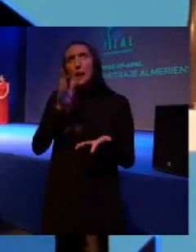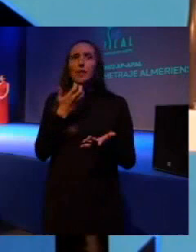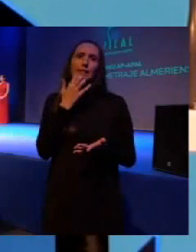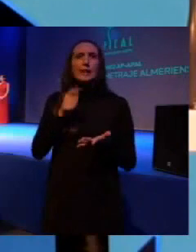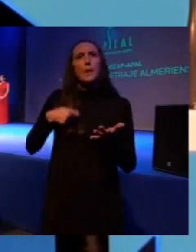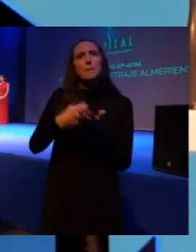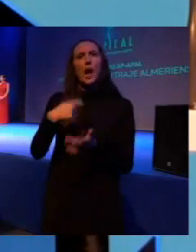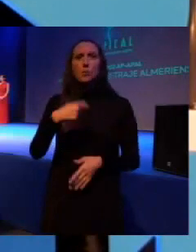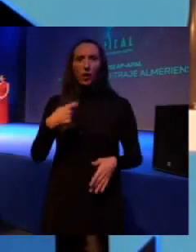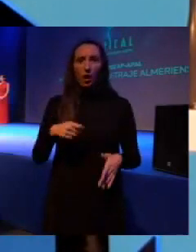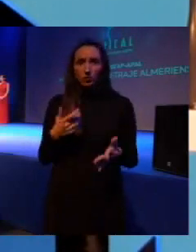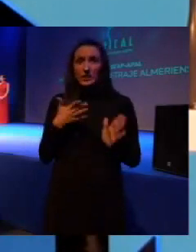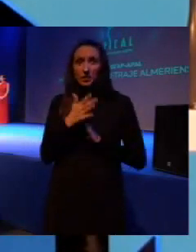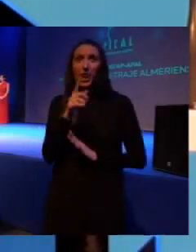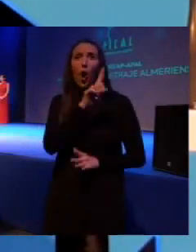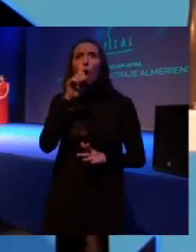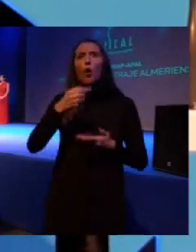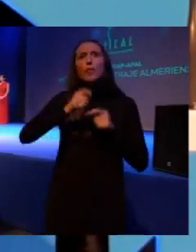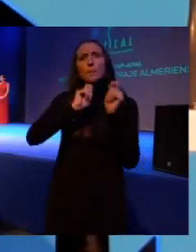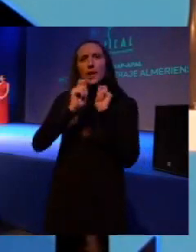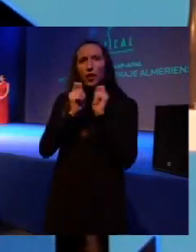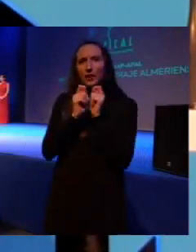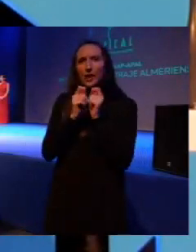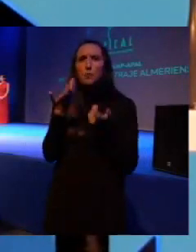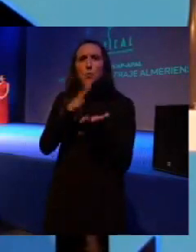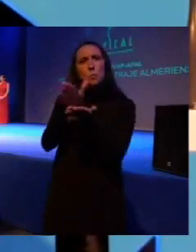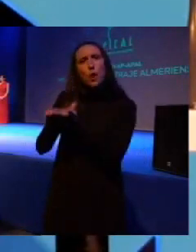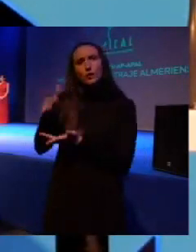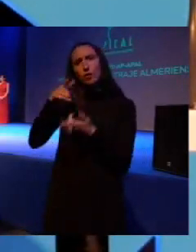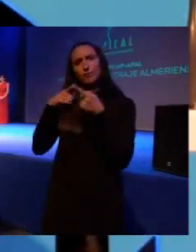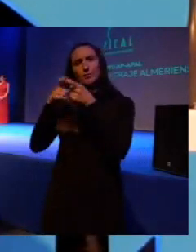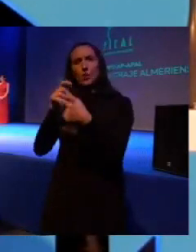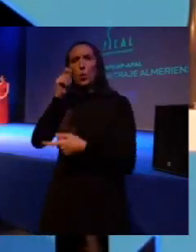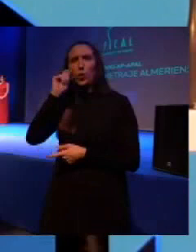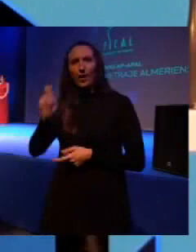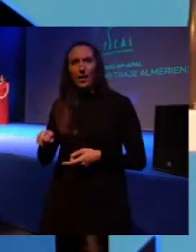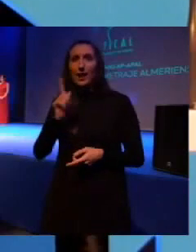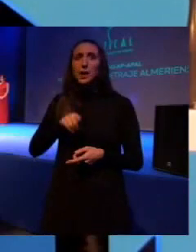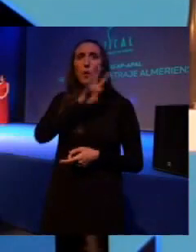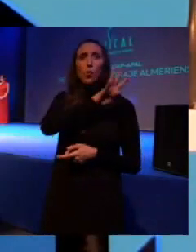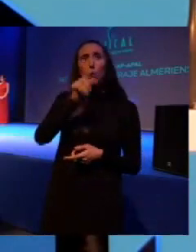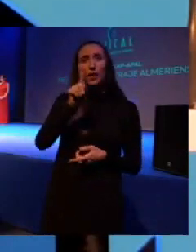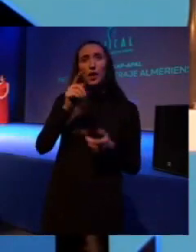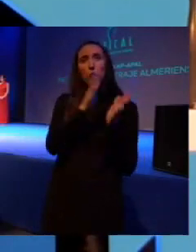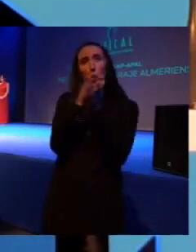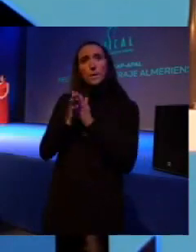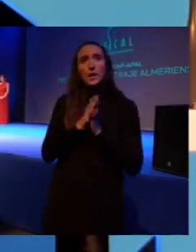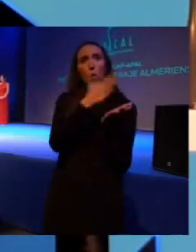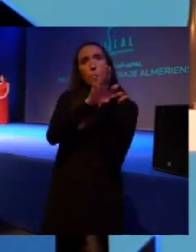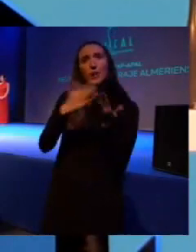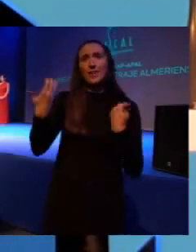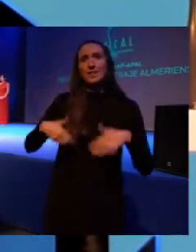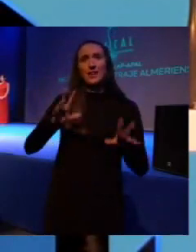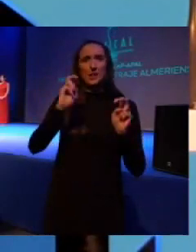menos 11 periodistas han muerto en el conflicto de Ucrania y nada menos que 41 compañeros han muerto en